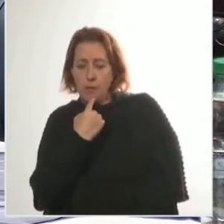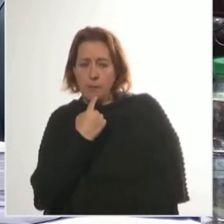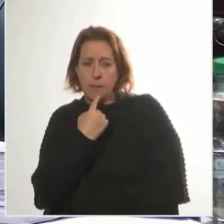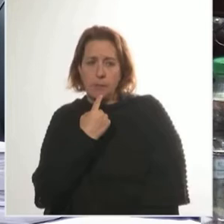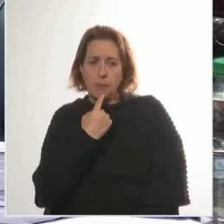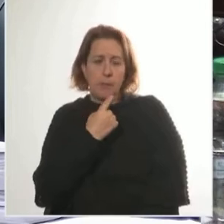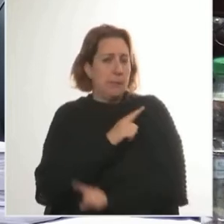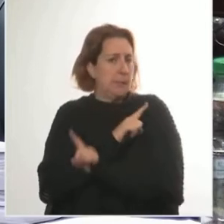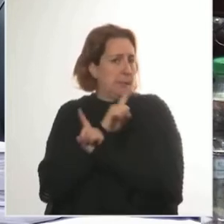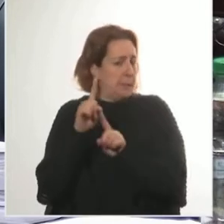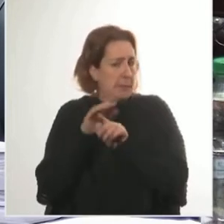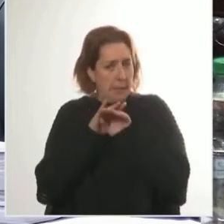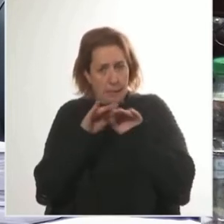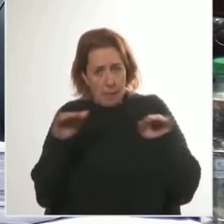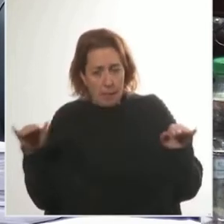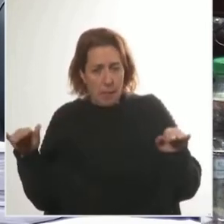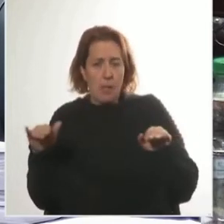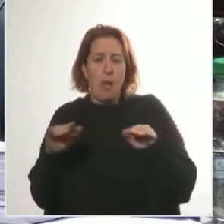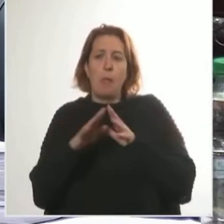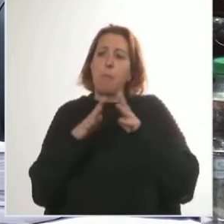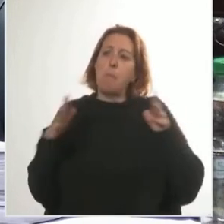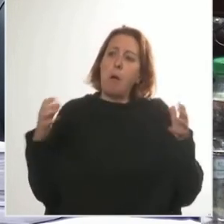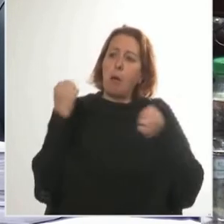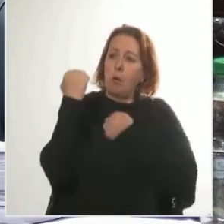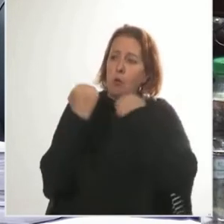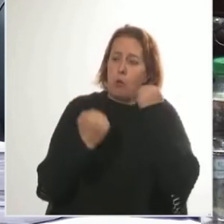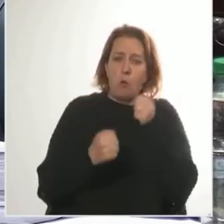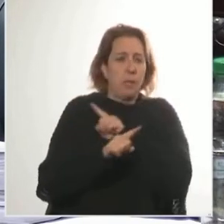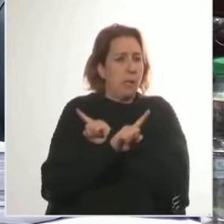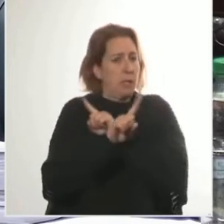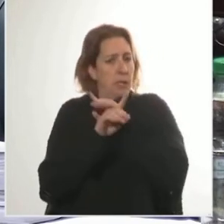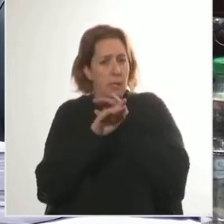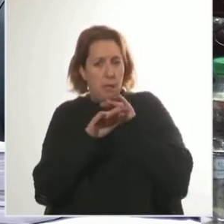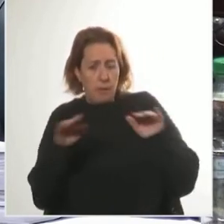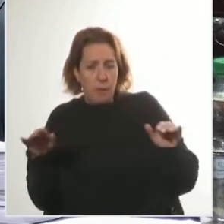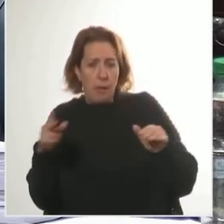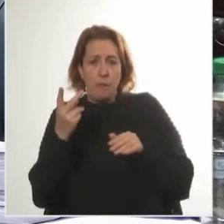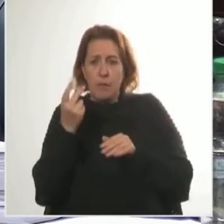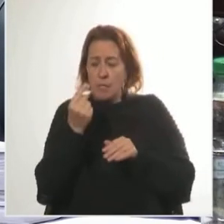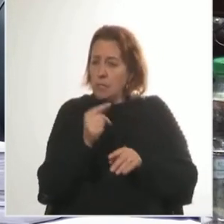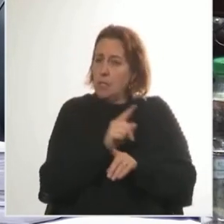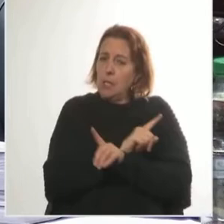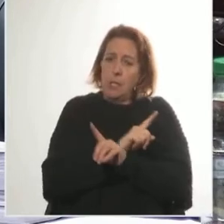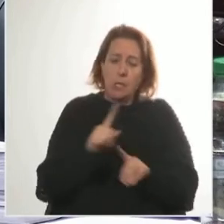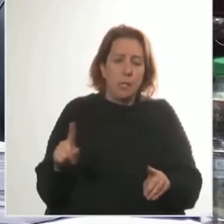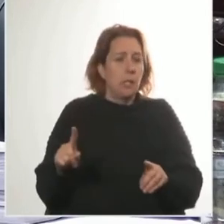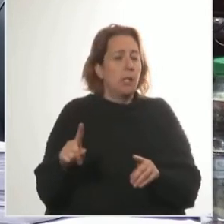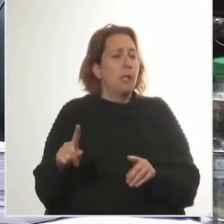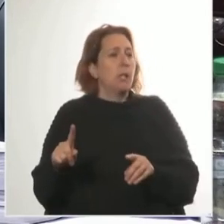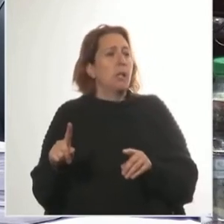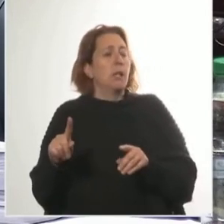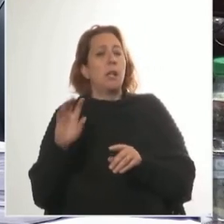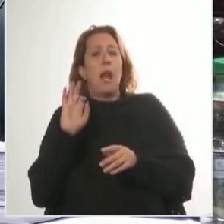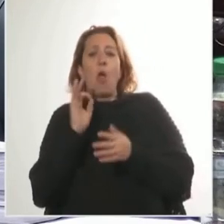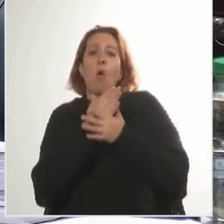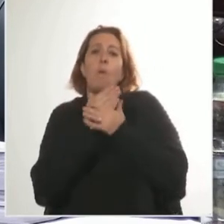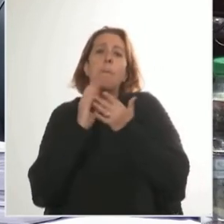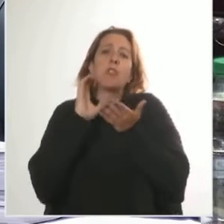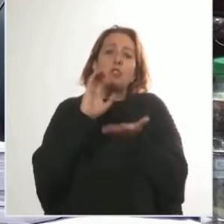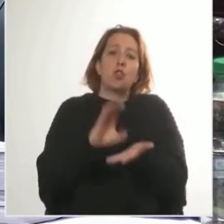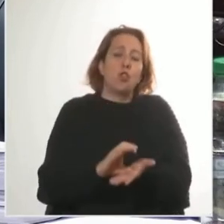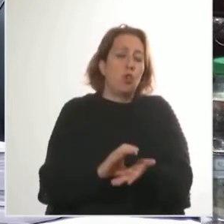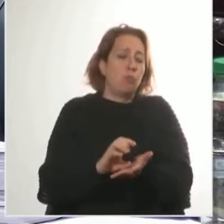ni la estabilidad macroeconómica, ni la estabilidad financiera, ni el grado de inversión, ni ningún otro de los